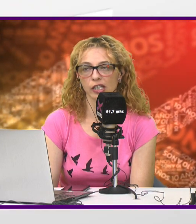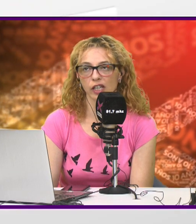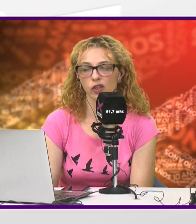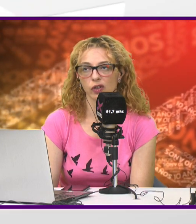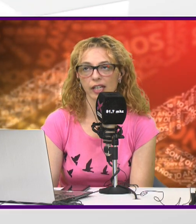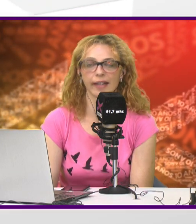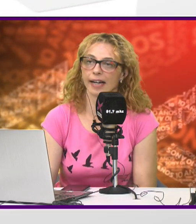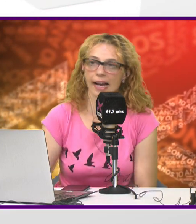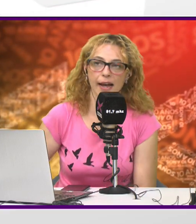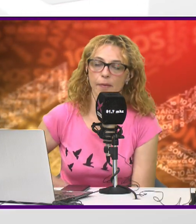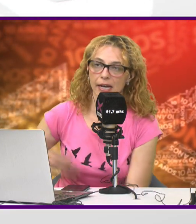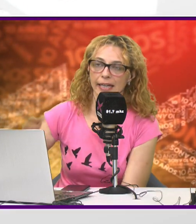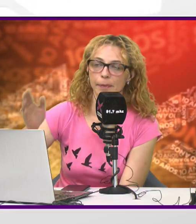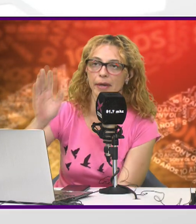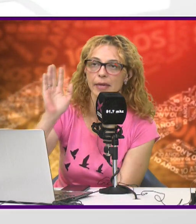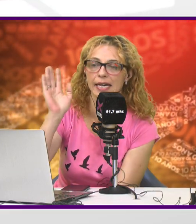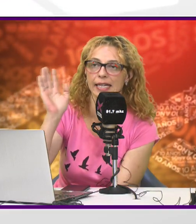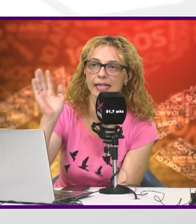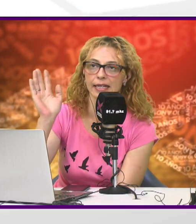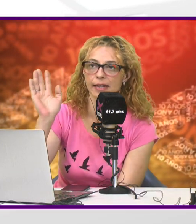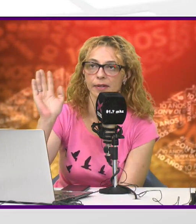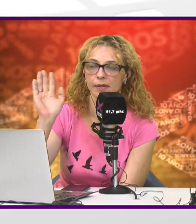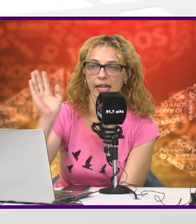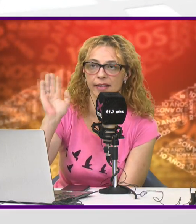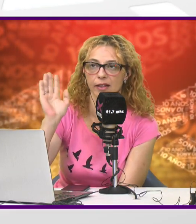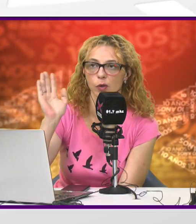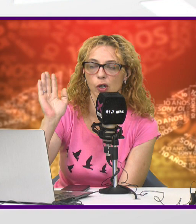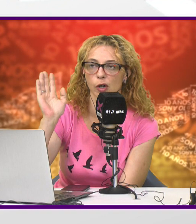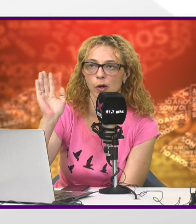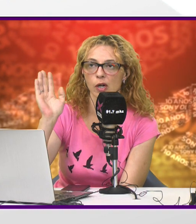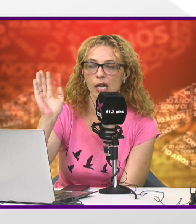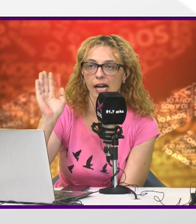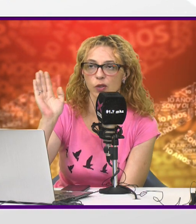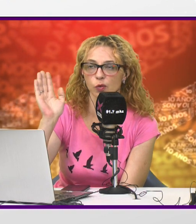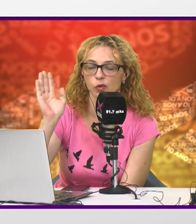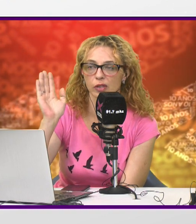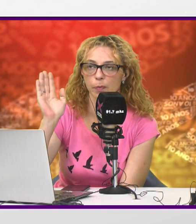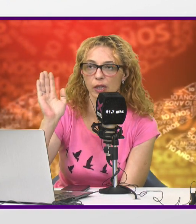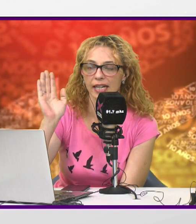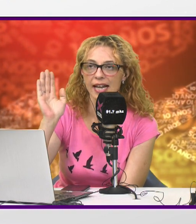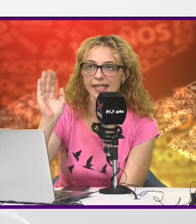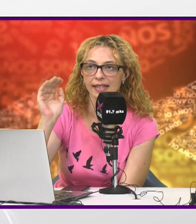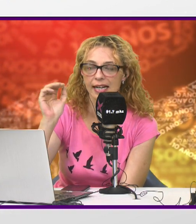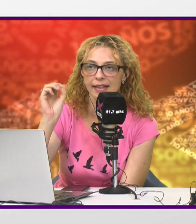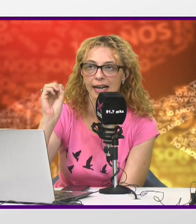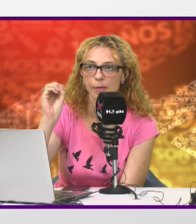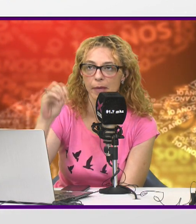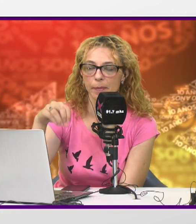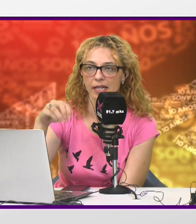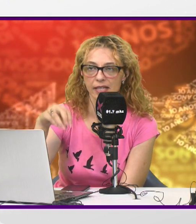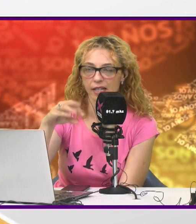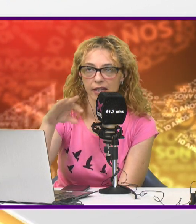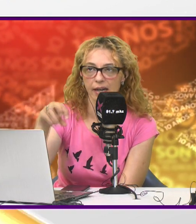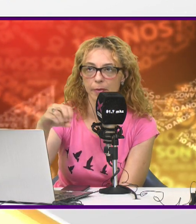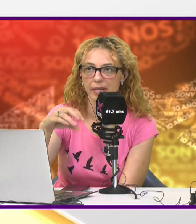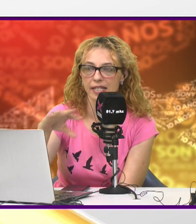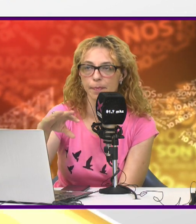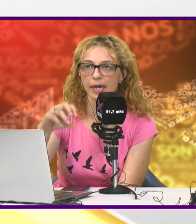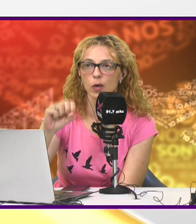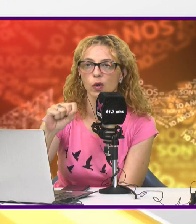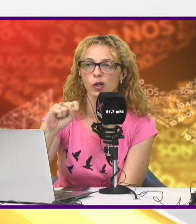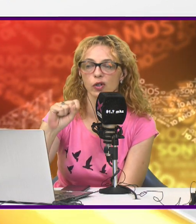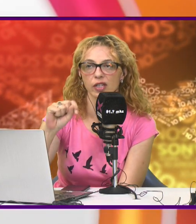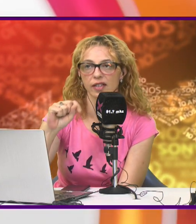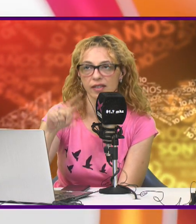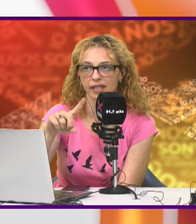poquito, contanos. ¿Es de la gripe aviar que estuvo hace un tiempo atrás, de la misma especie, de la misma